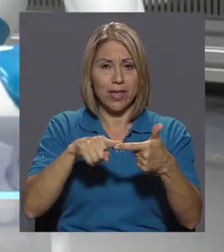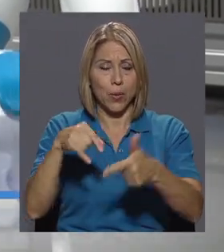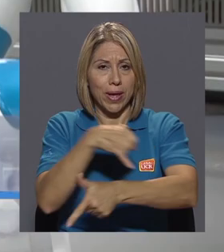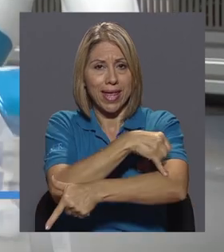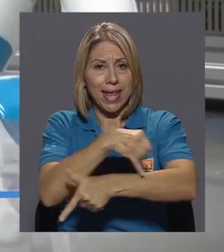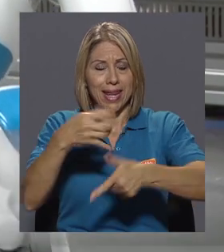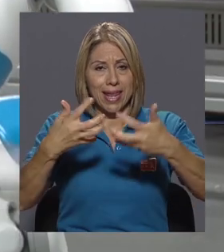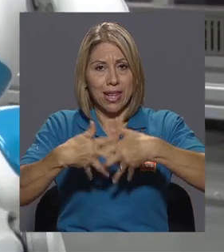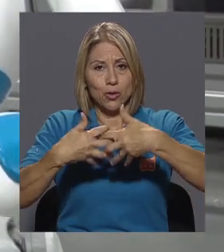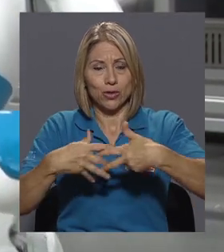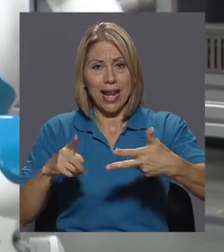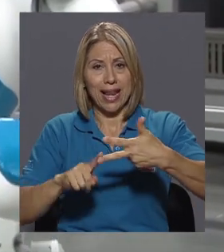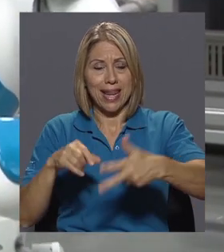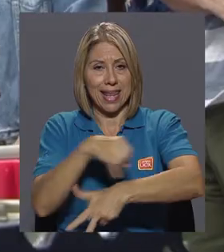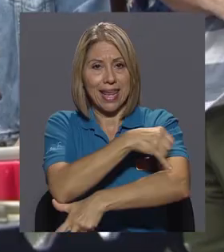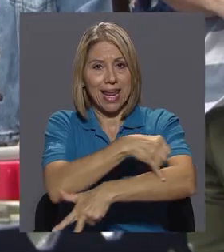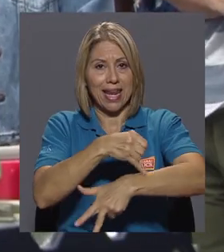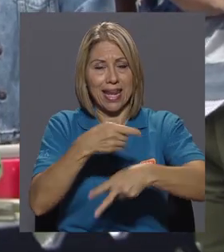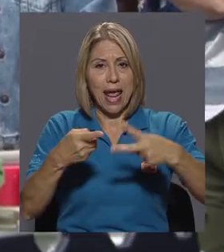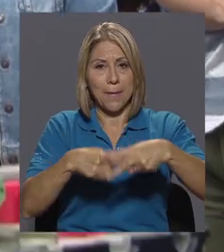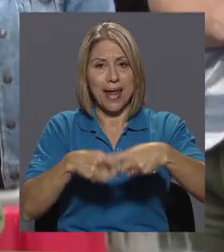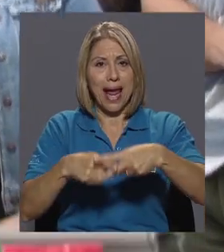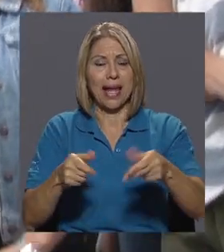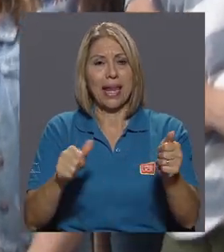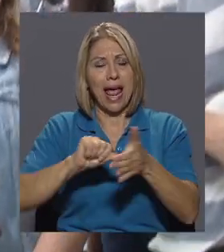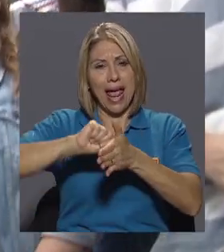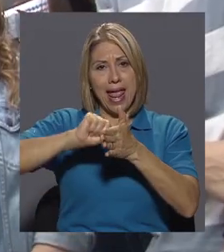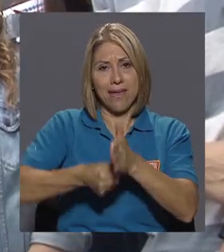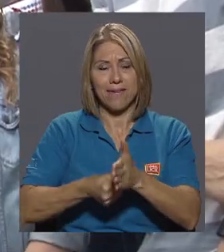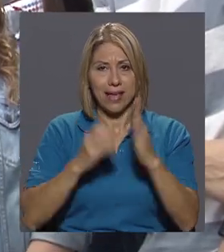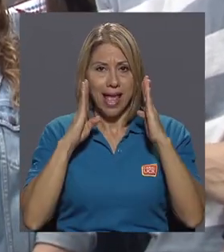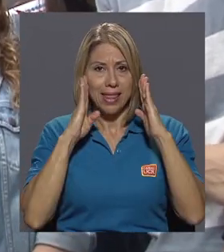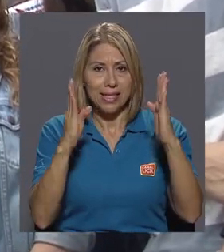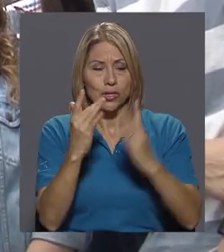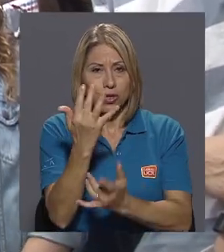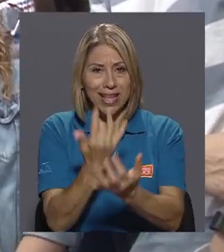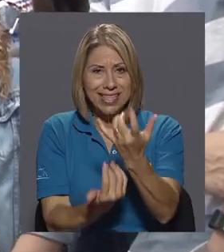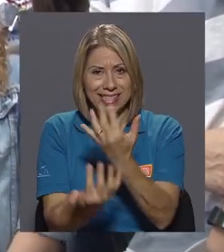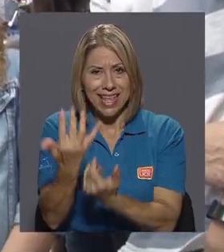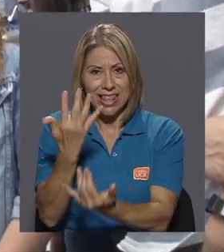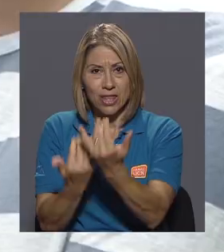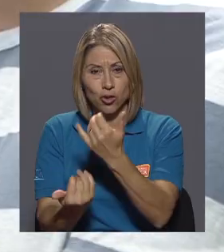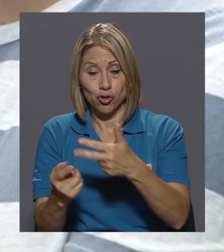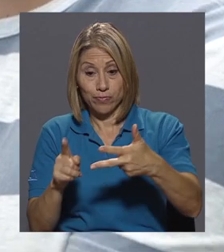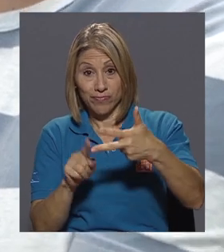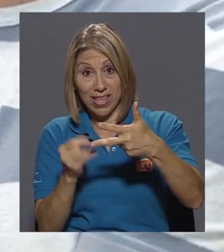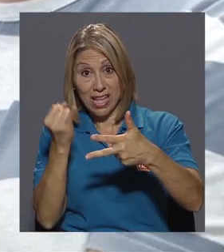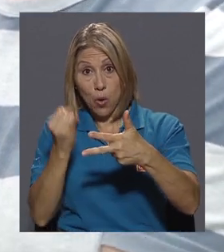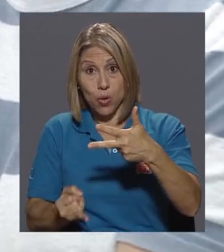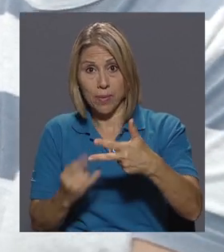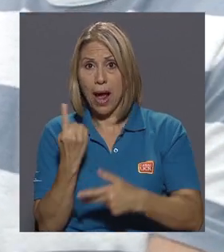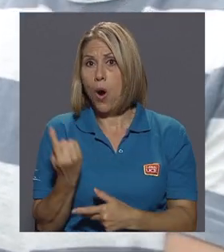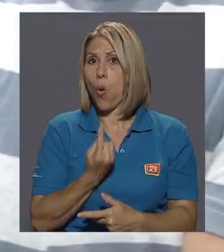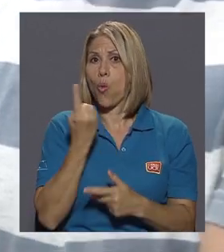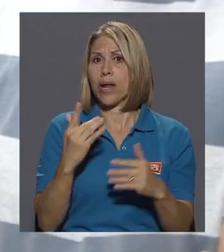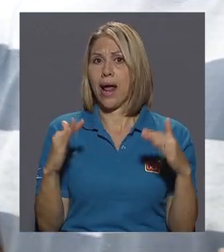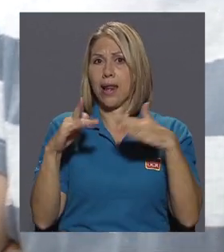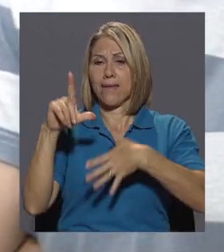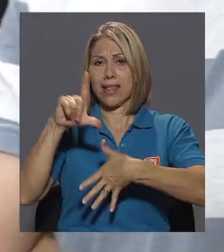ingeniería industrial e ingeniería mecánica con énfasis en atención de incendios. Esta última carrera es única en